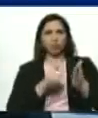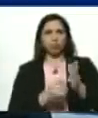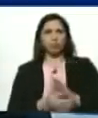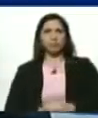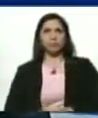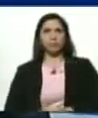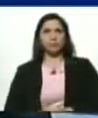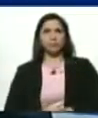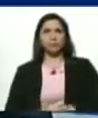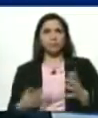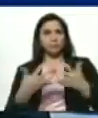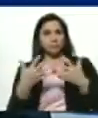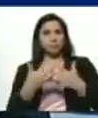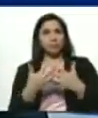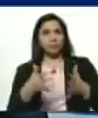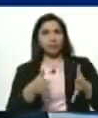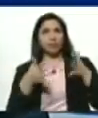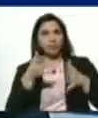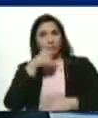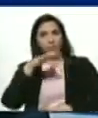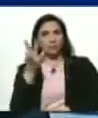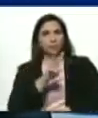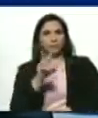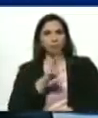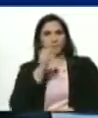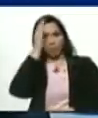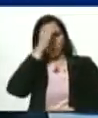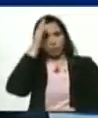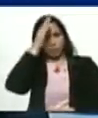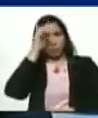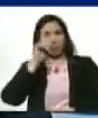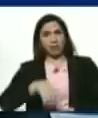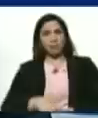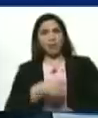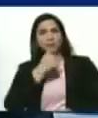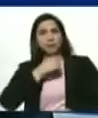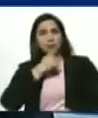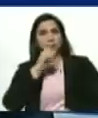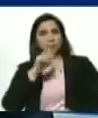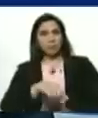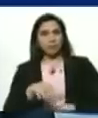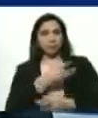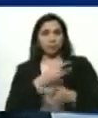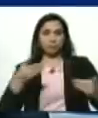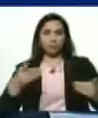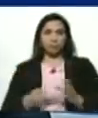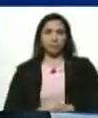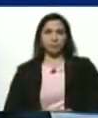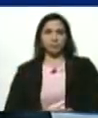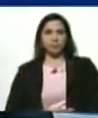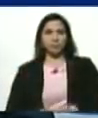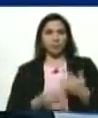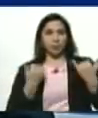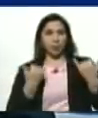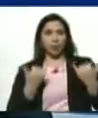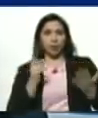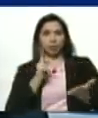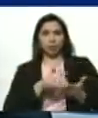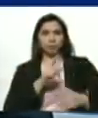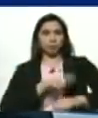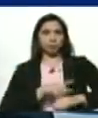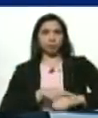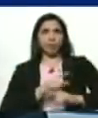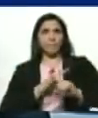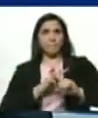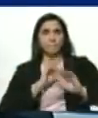esta guerra la va a ganar el pueblo venezolano con su conciencia con su resistencia y con su dignidad ha llegado el momento para